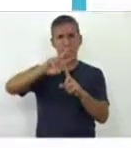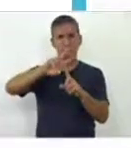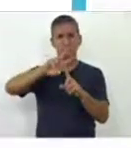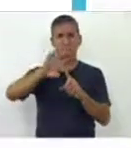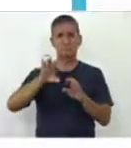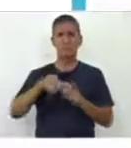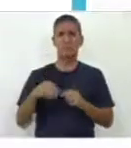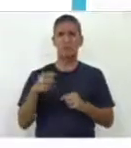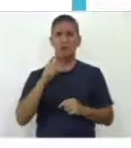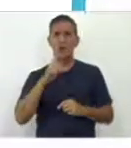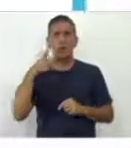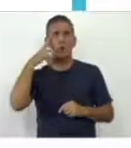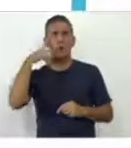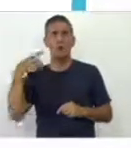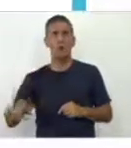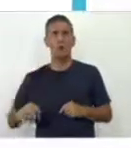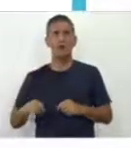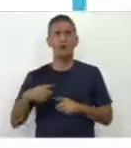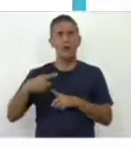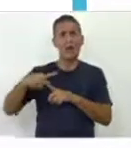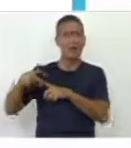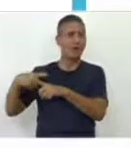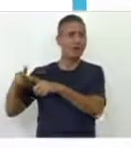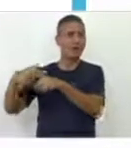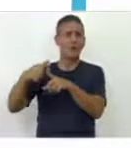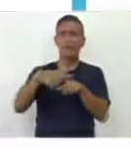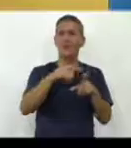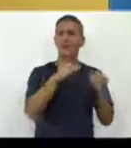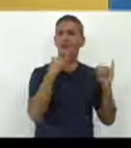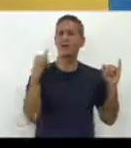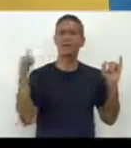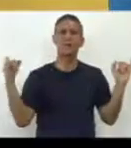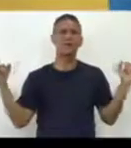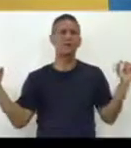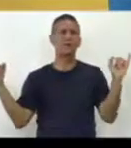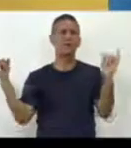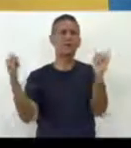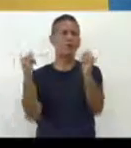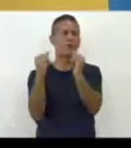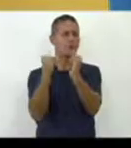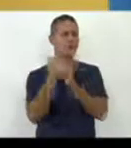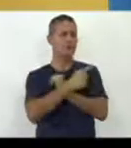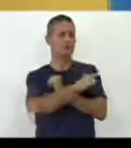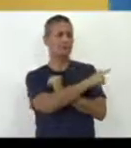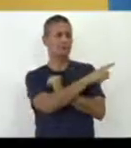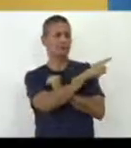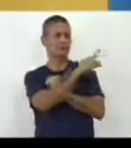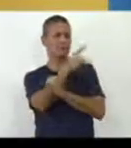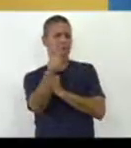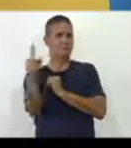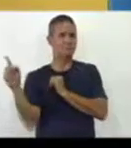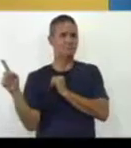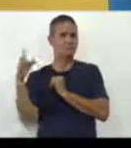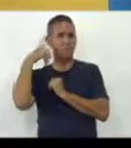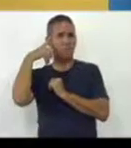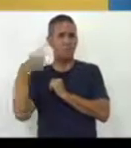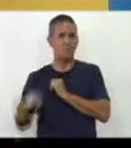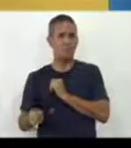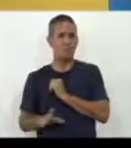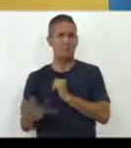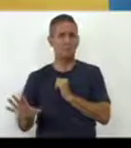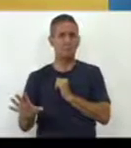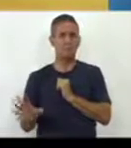manipular y explorar lo que sucede a su alrededor. Pero incluso el brillo